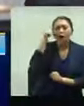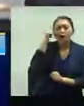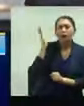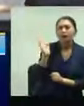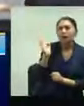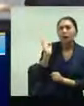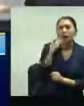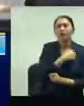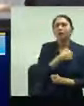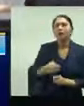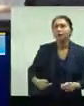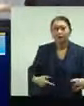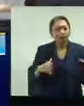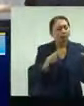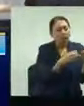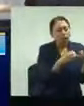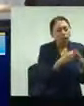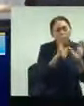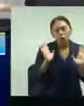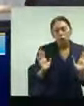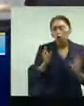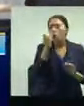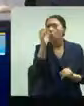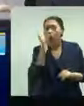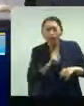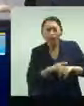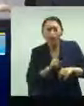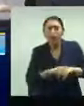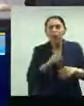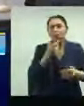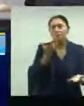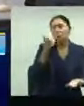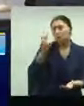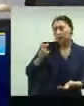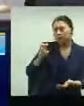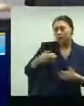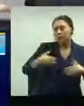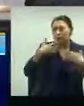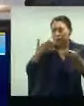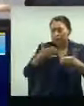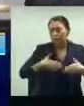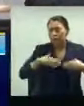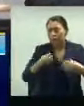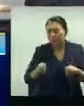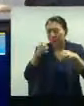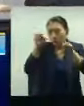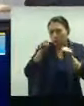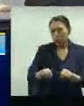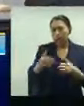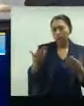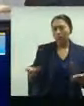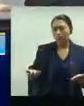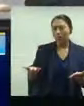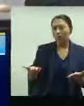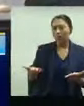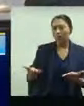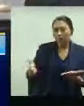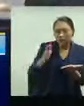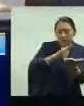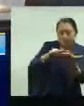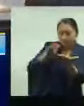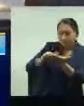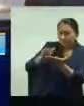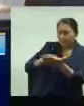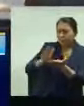la comisión en ese momento o cuánto tiempo quiere darle a salud para poder ejecutar, o si